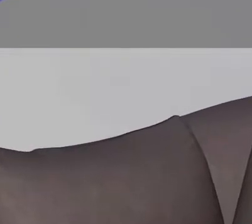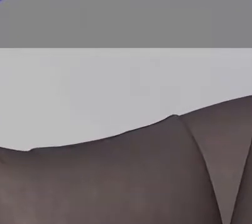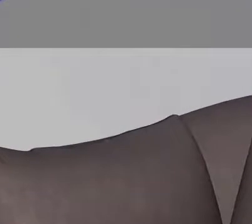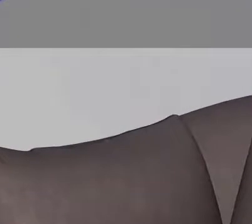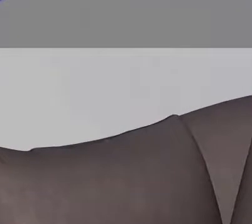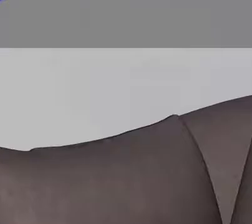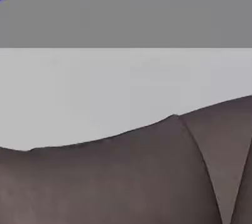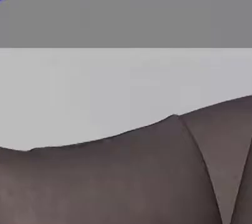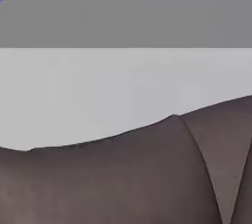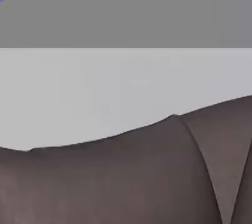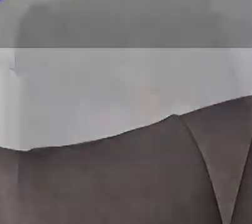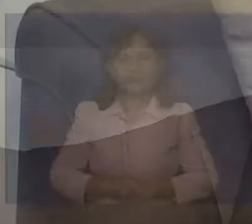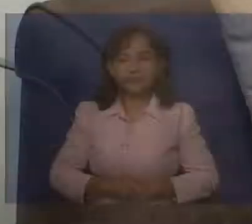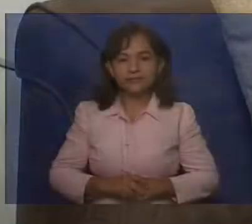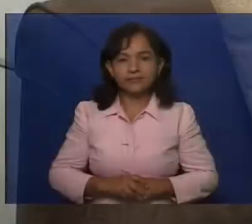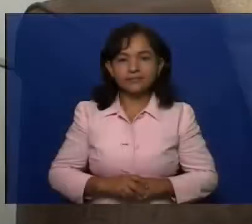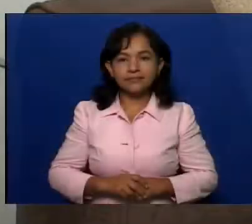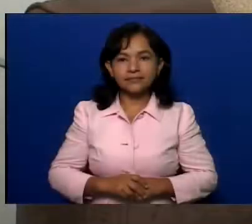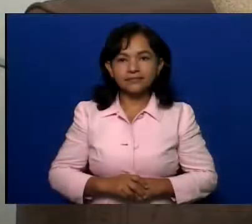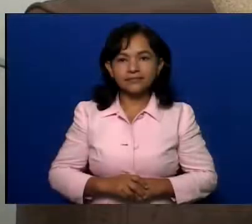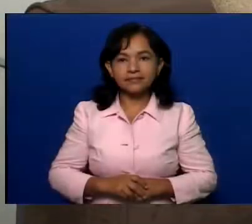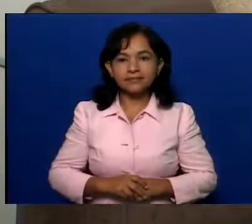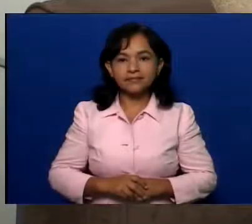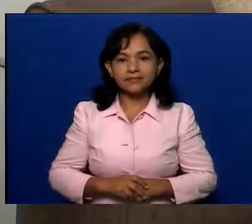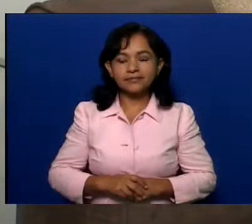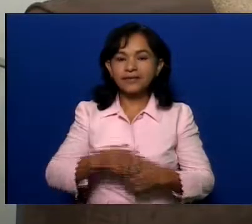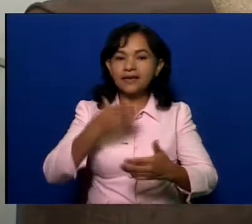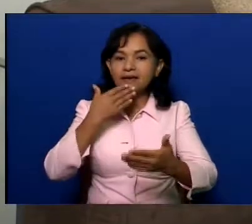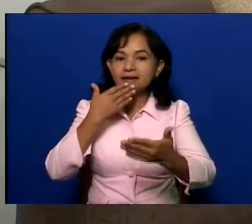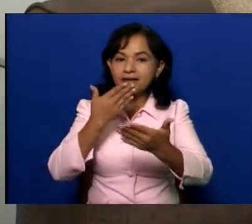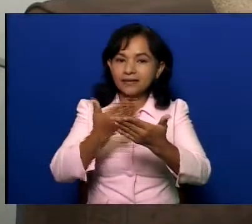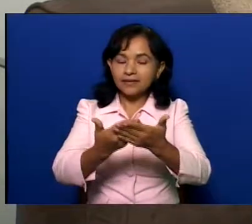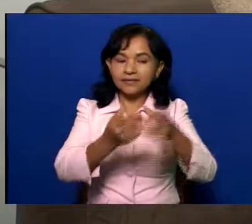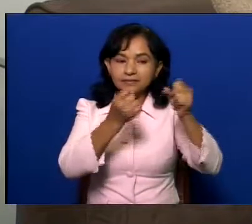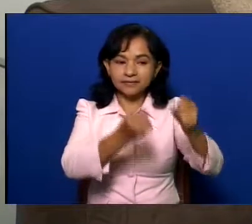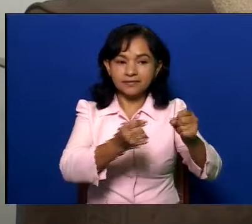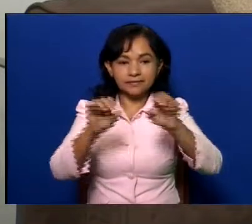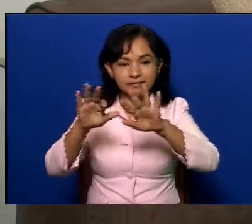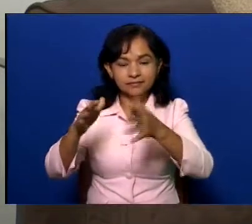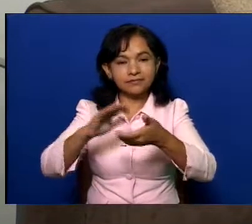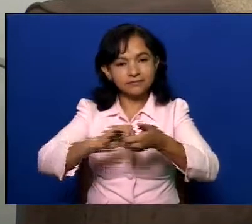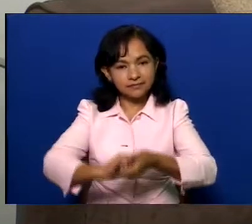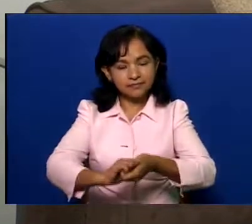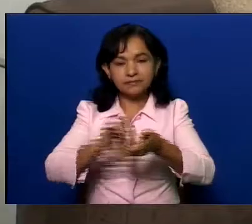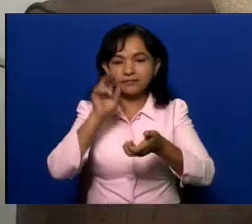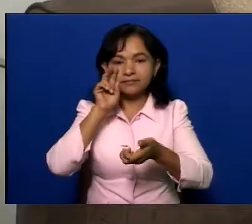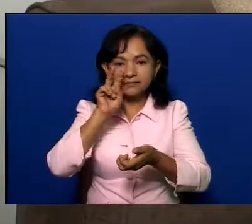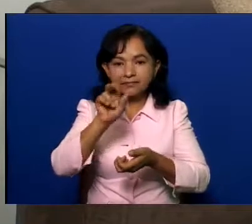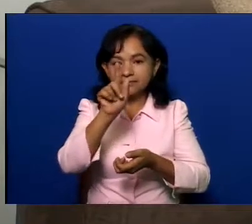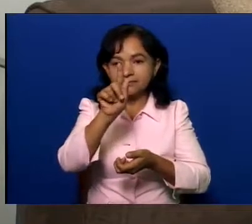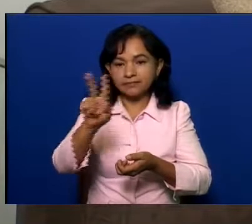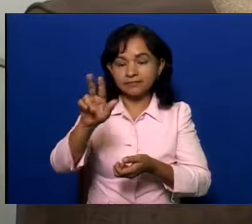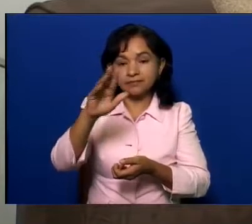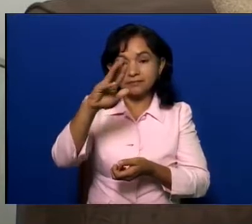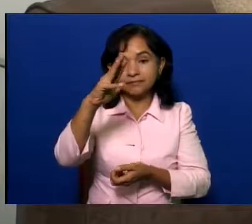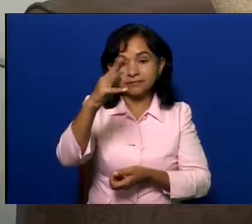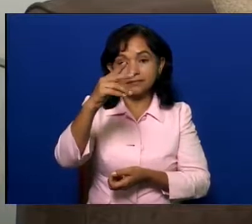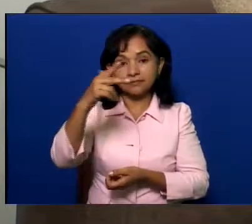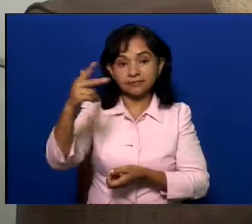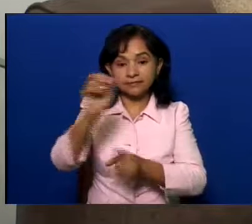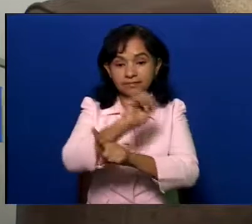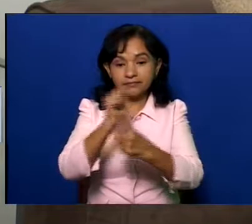que dentro del modelo de salud familiar y comunitario, que es lo que tiene objetivos y principios muy precisos